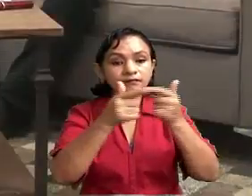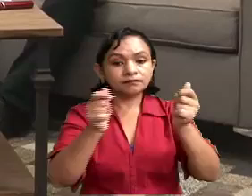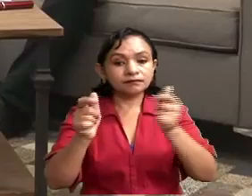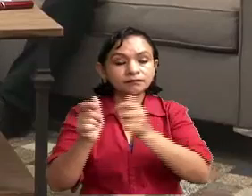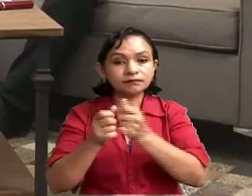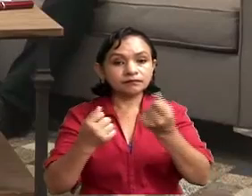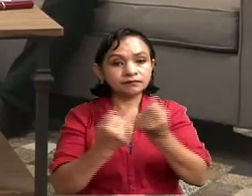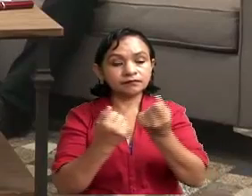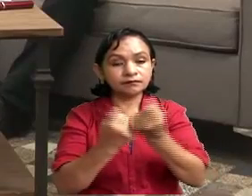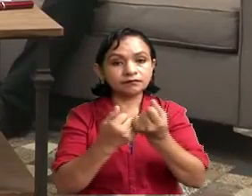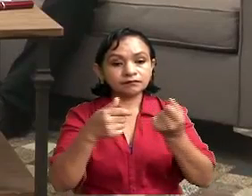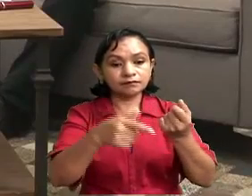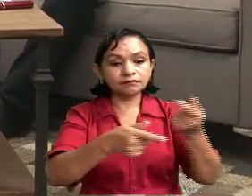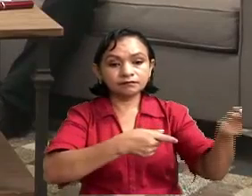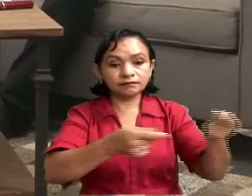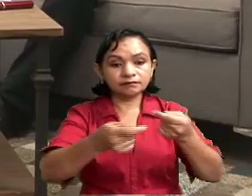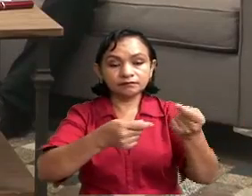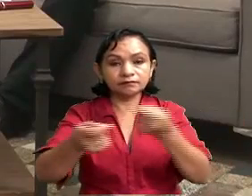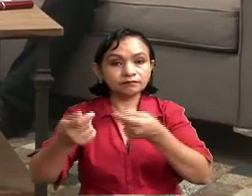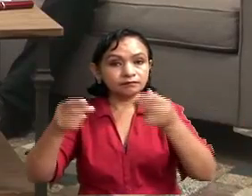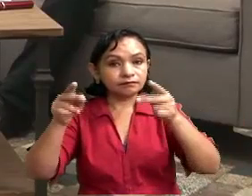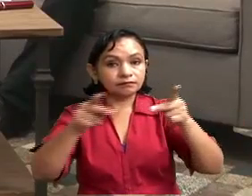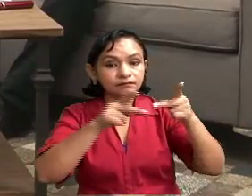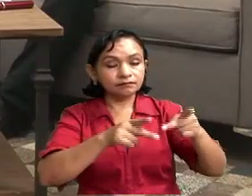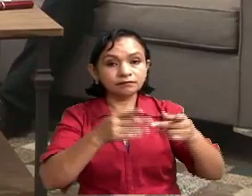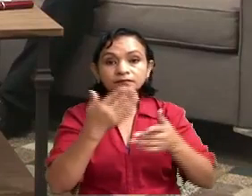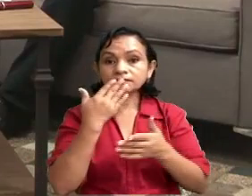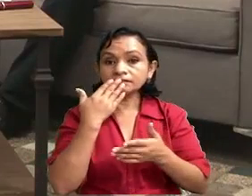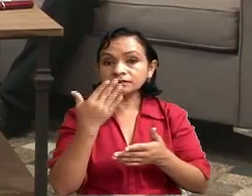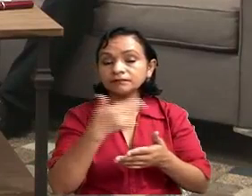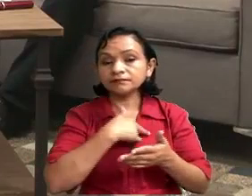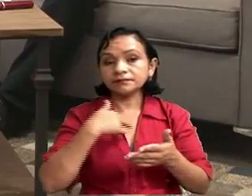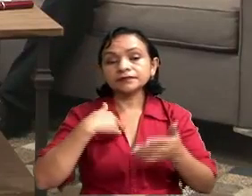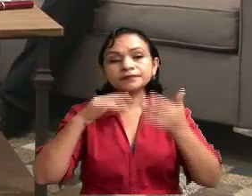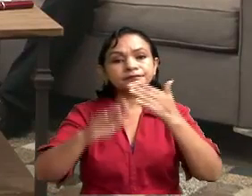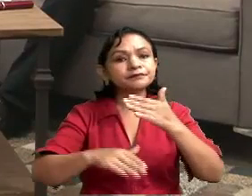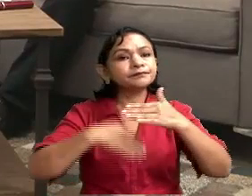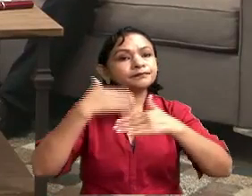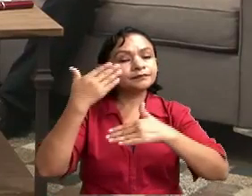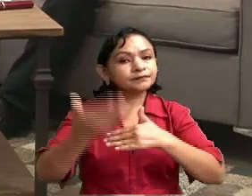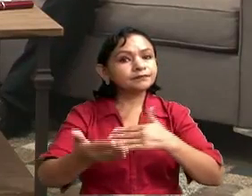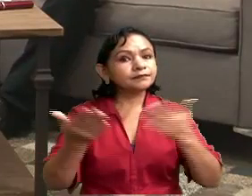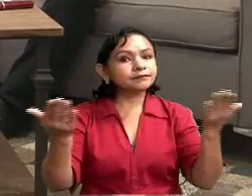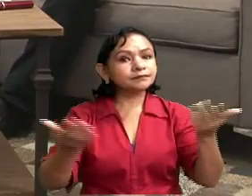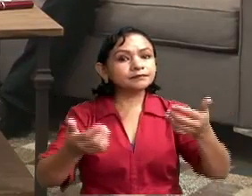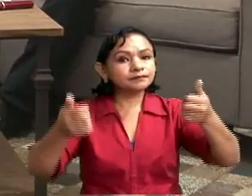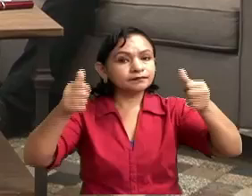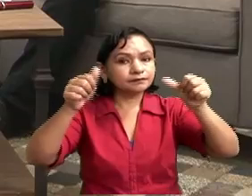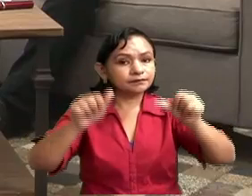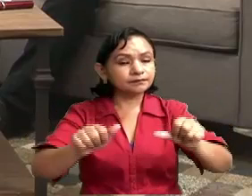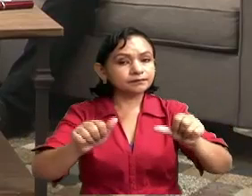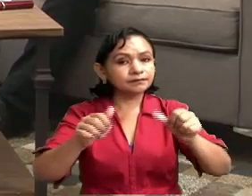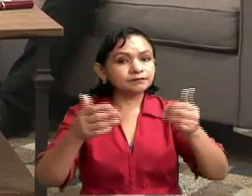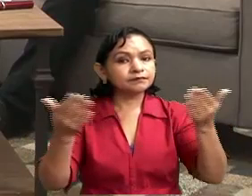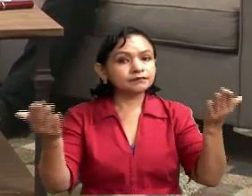pequeño y mediano, que seguramente, oportunamente, se tomarán las decisiones